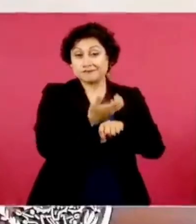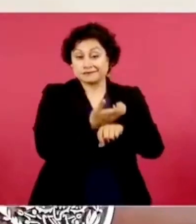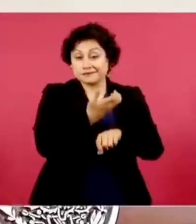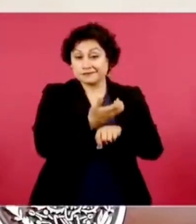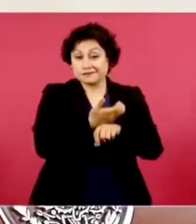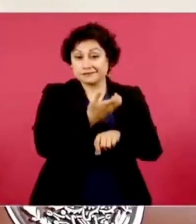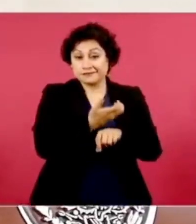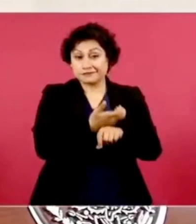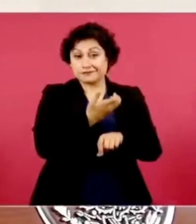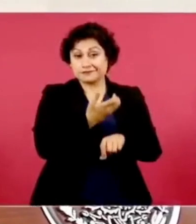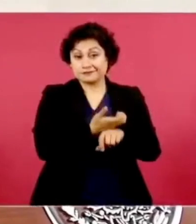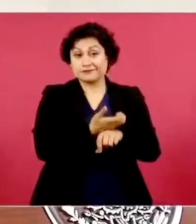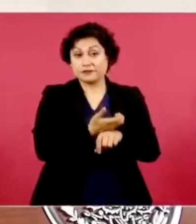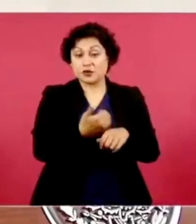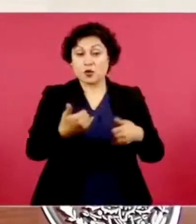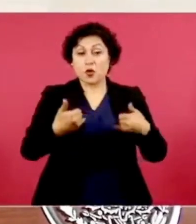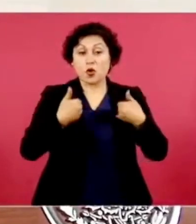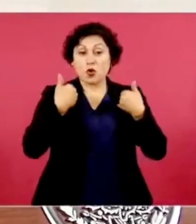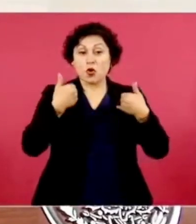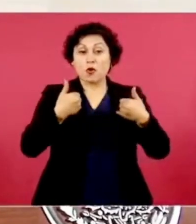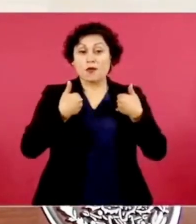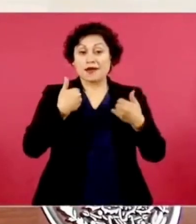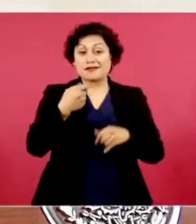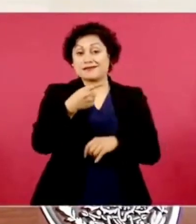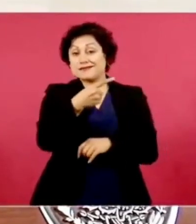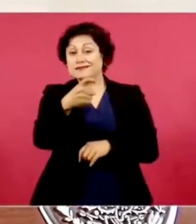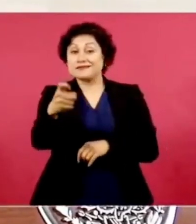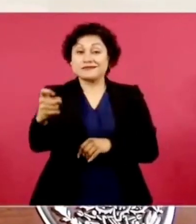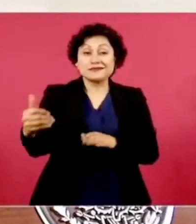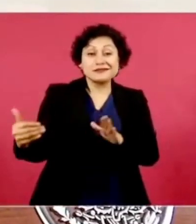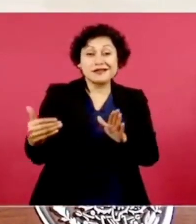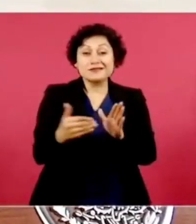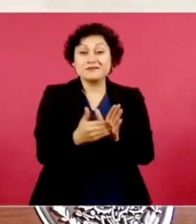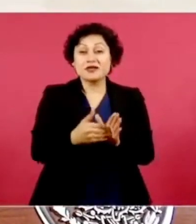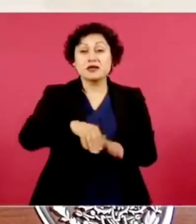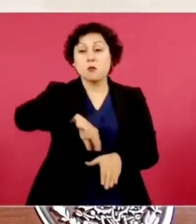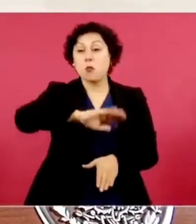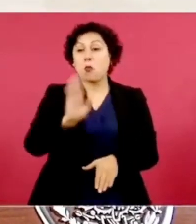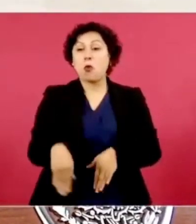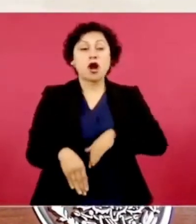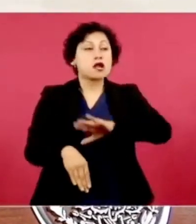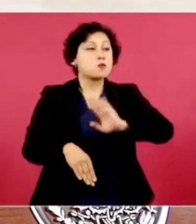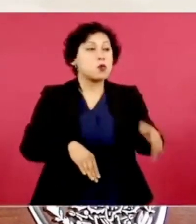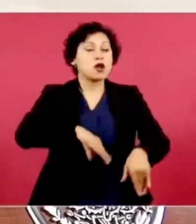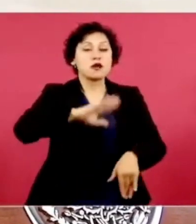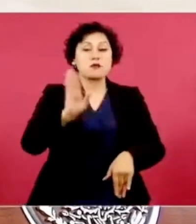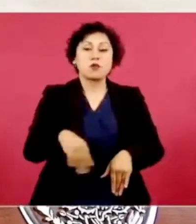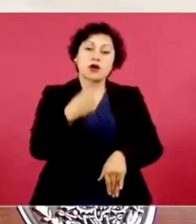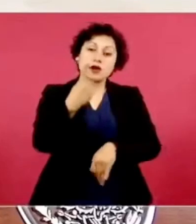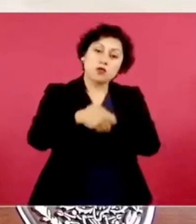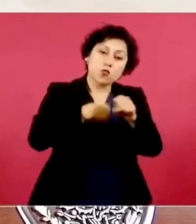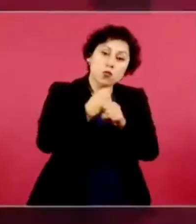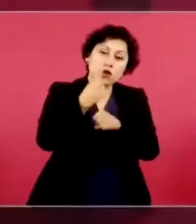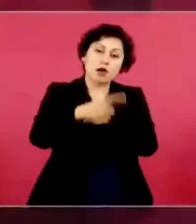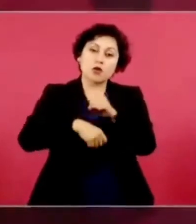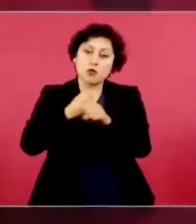100,000 jóvenes al año en Estados Unidos por consumo de fentanilo.